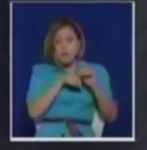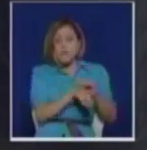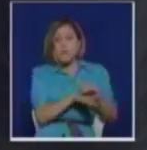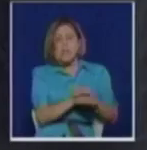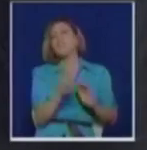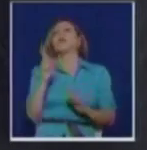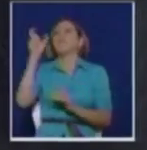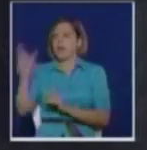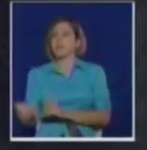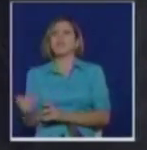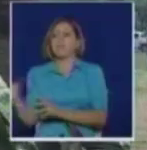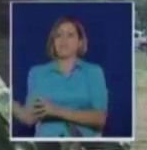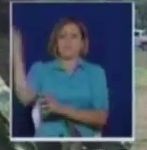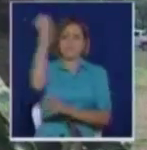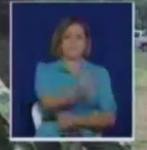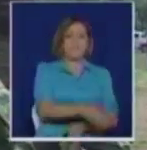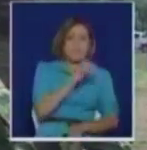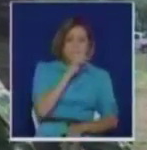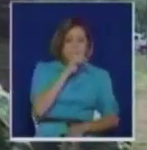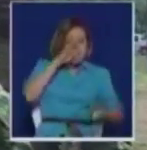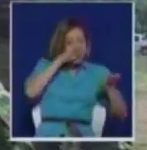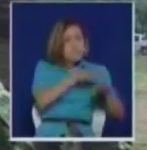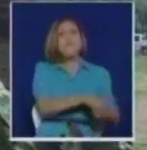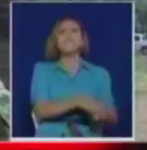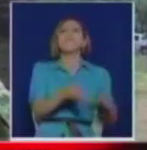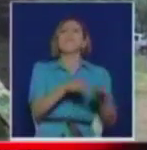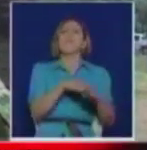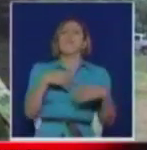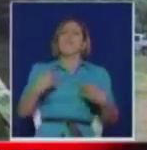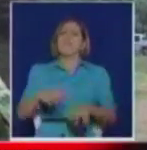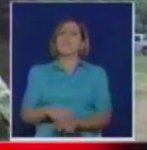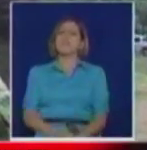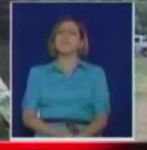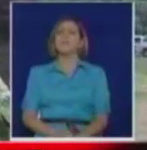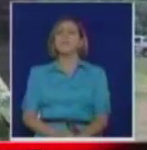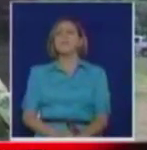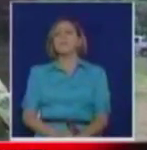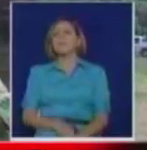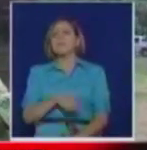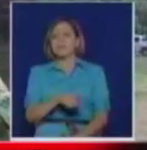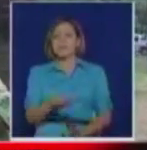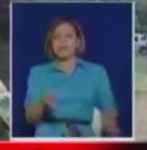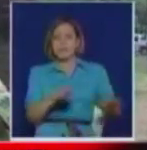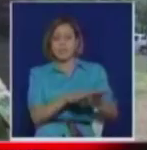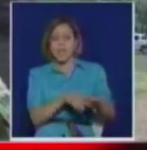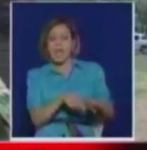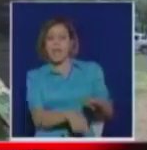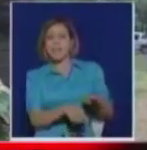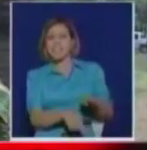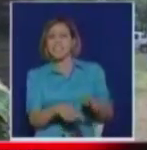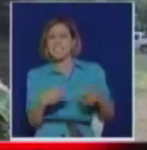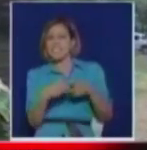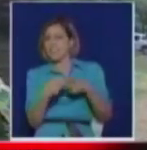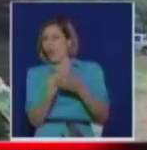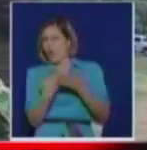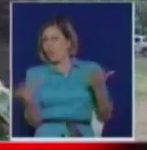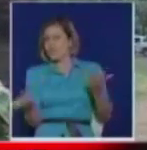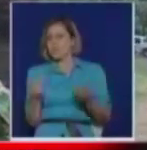personas secuestradas. Dos caletas sofisticadas con unos dispositivos electrónicos,